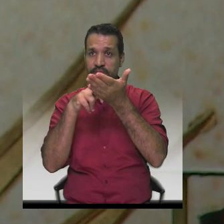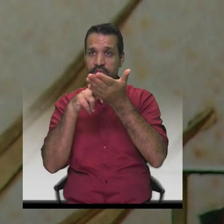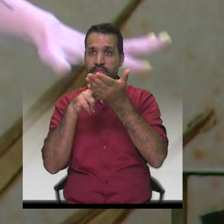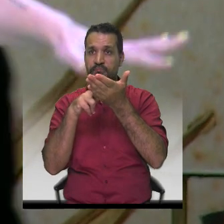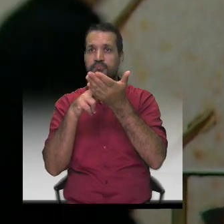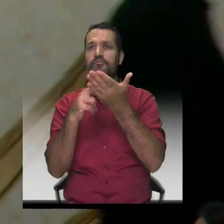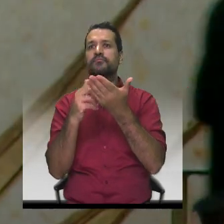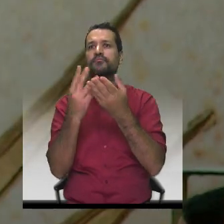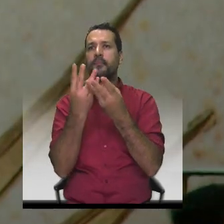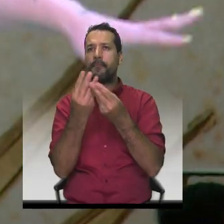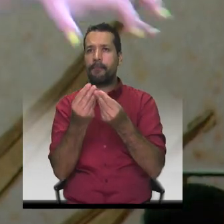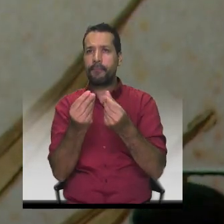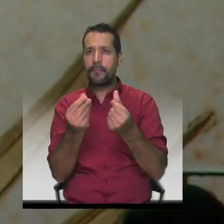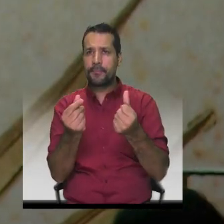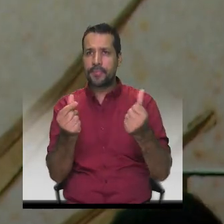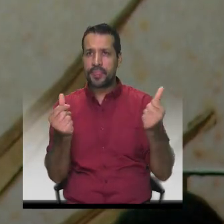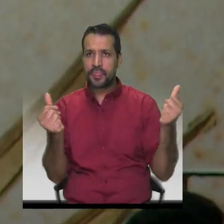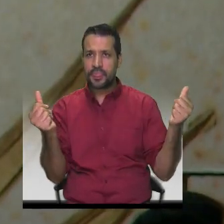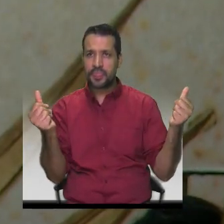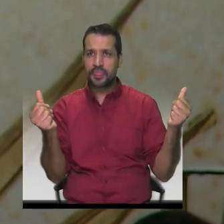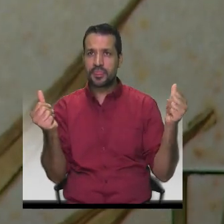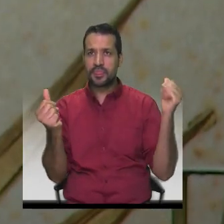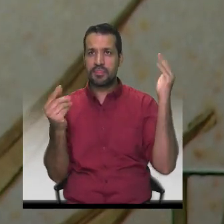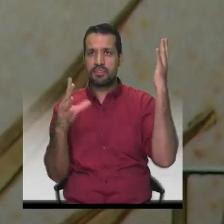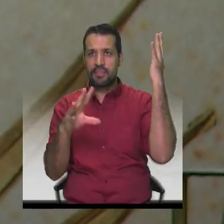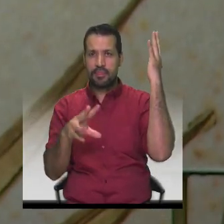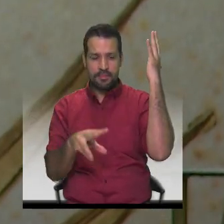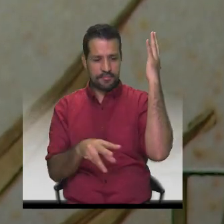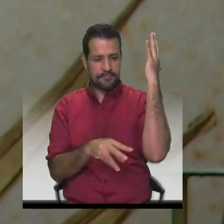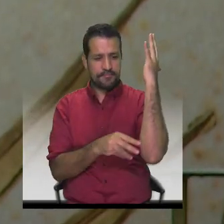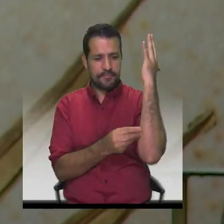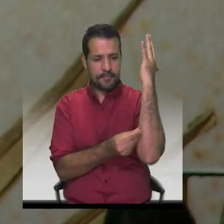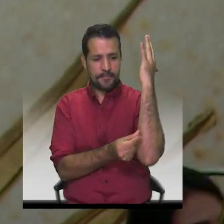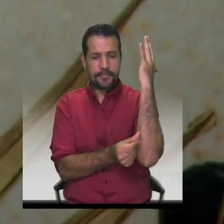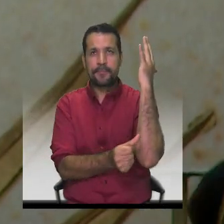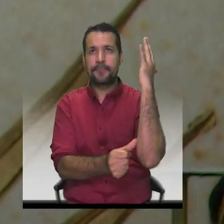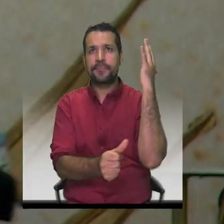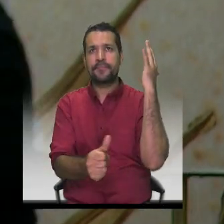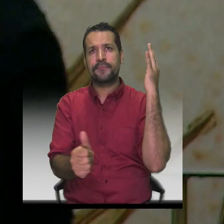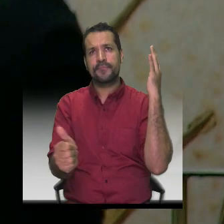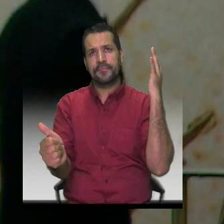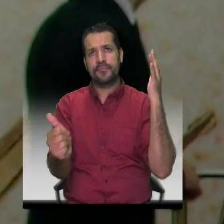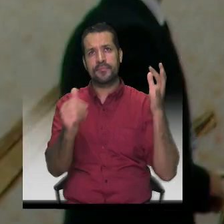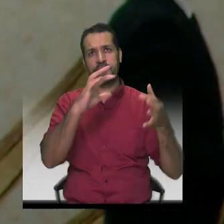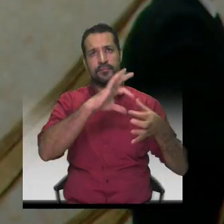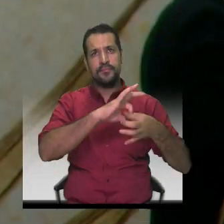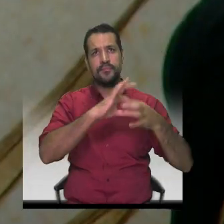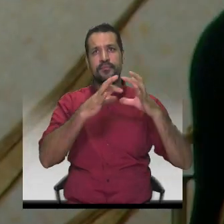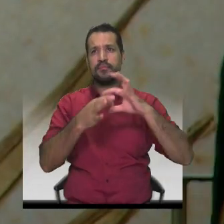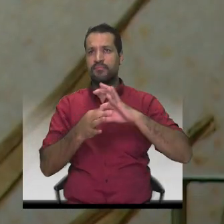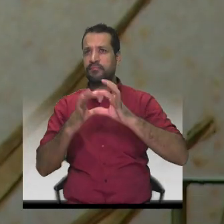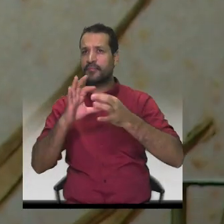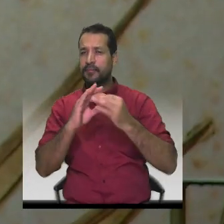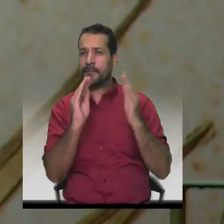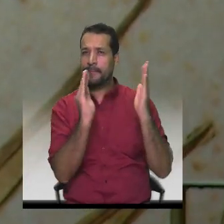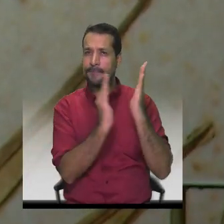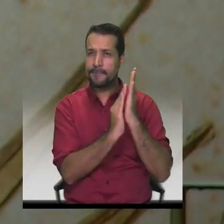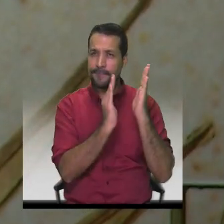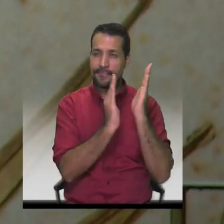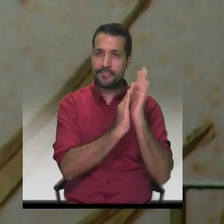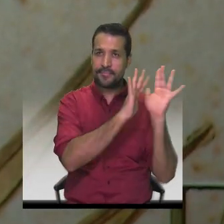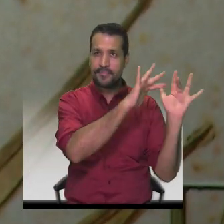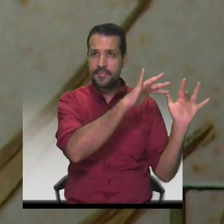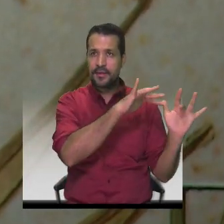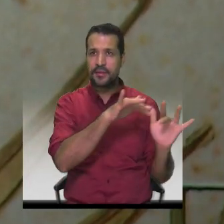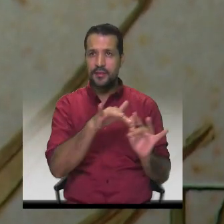compostable, biodegradable, y todo el resto de la cadena de valor en cuanto a los materiales. Tenemos